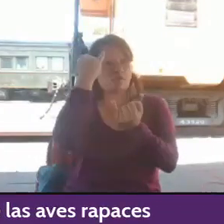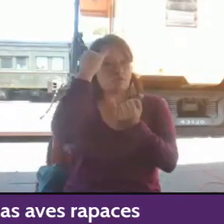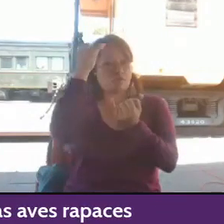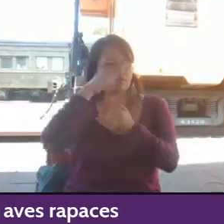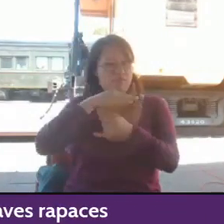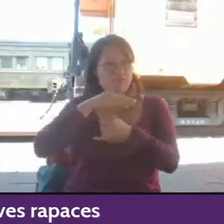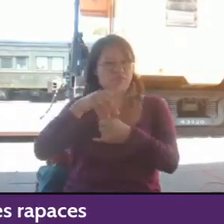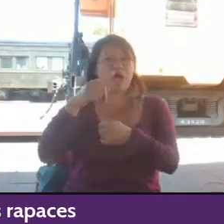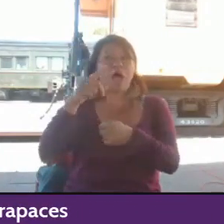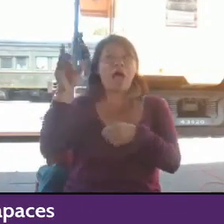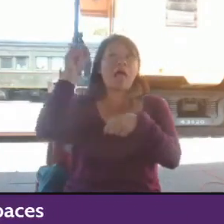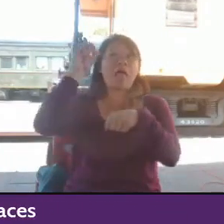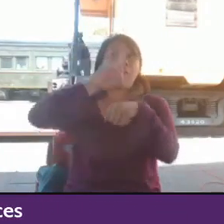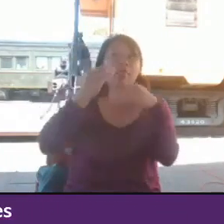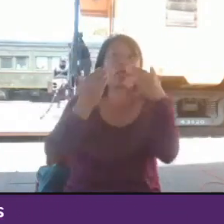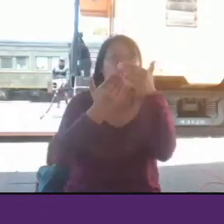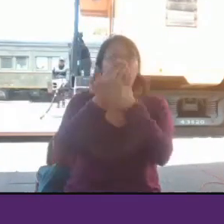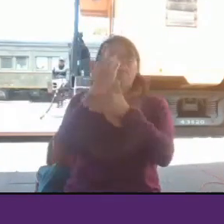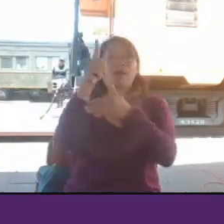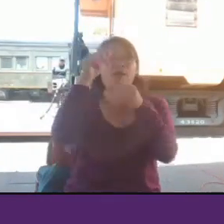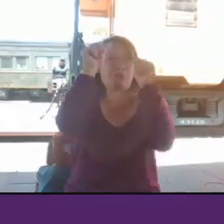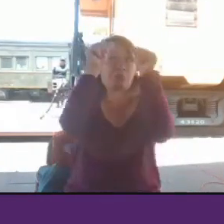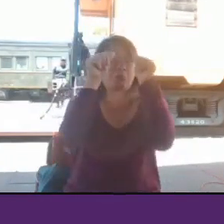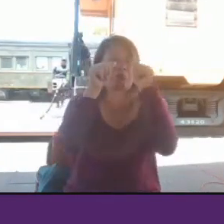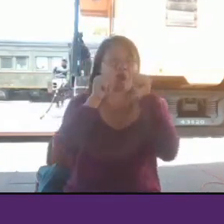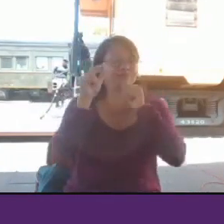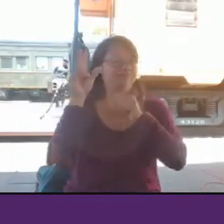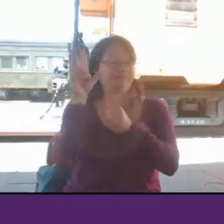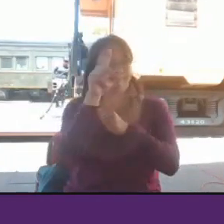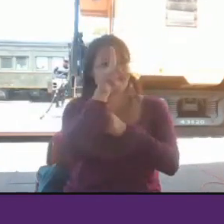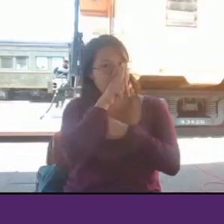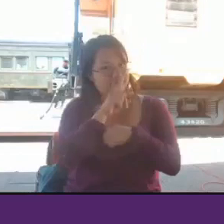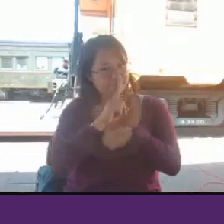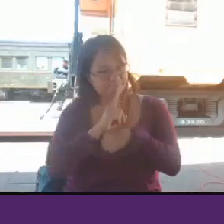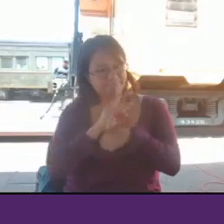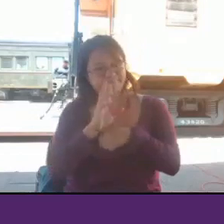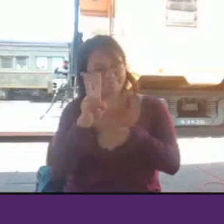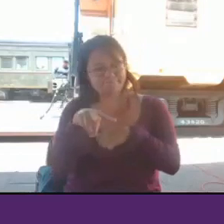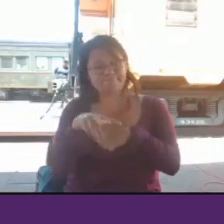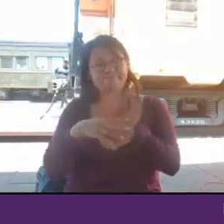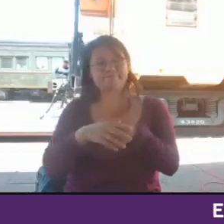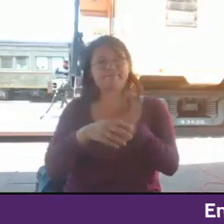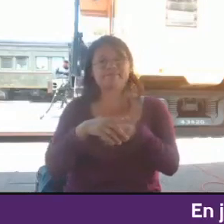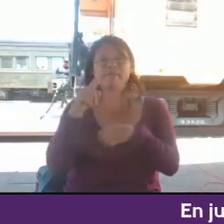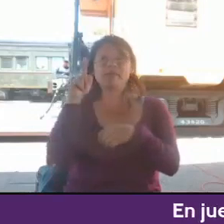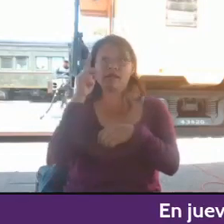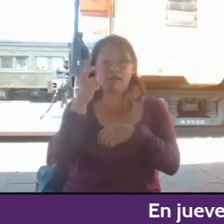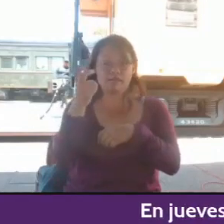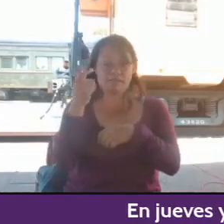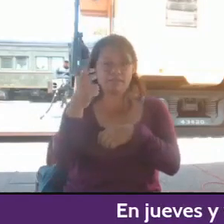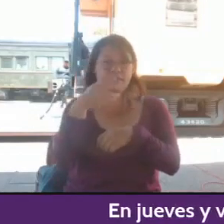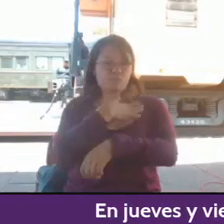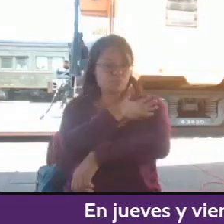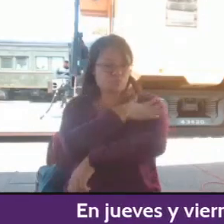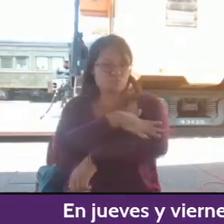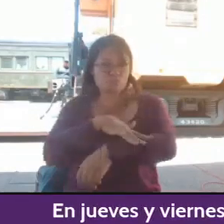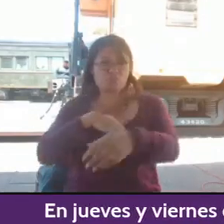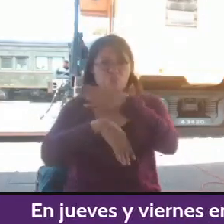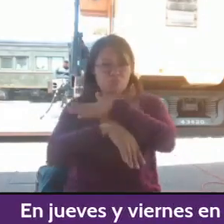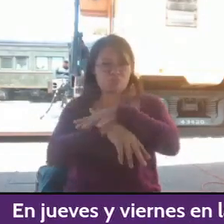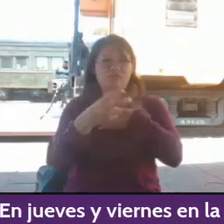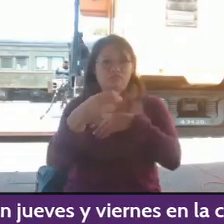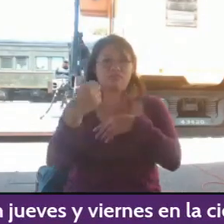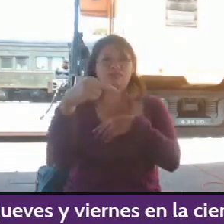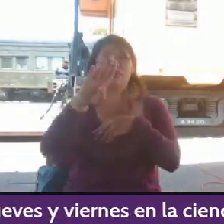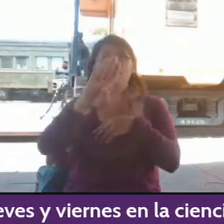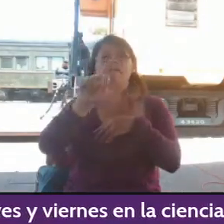es que de día se van a quedar ciegas. No, ahorita lo vamos a ver. Una más, por favor, César. Las plumas van a estar compuestas entonces por unas estructuras que se llaman